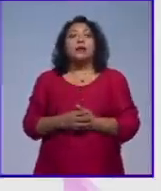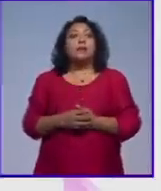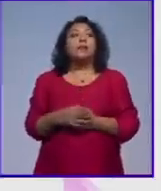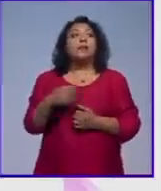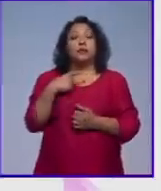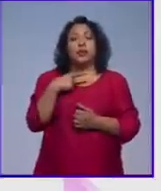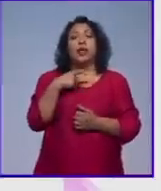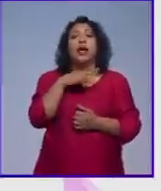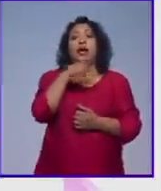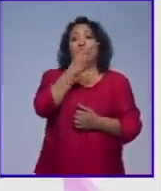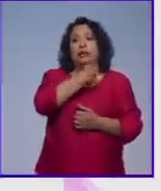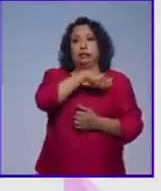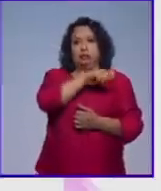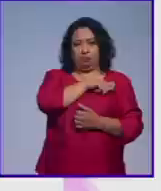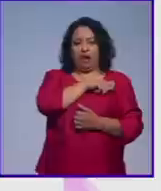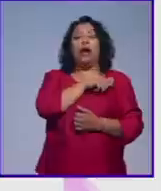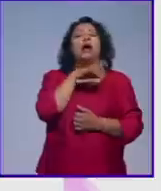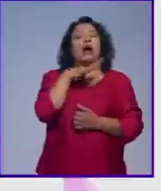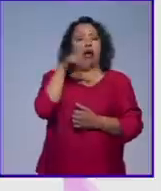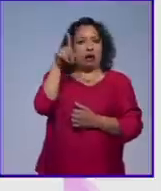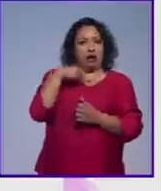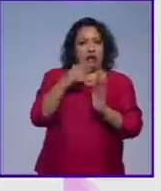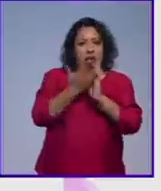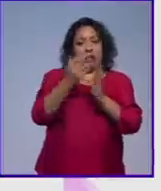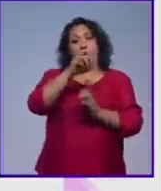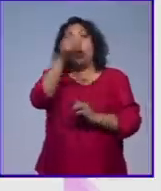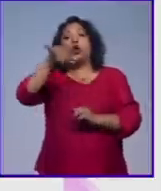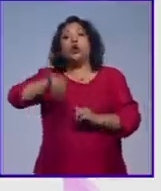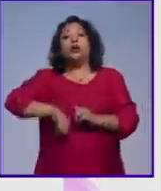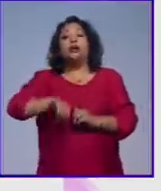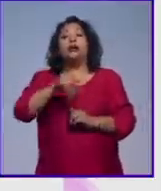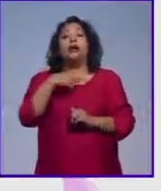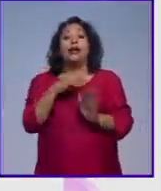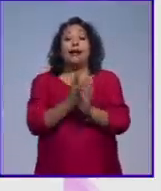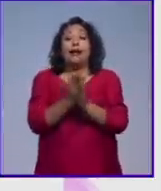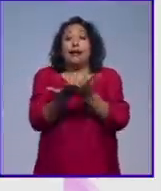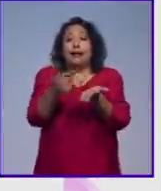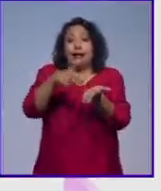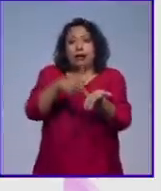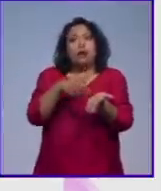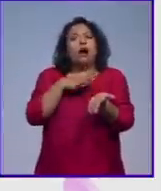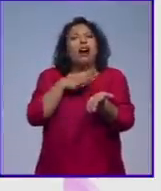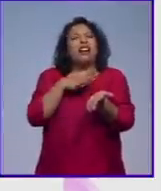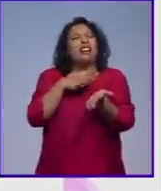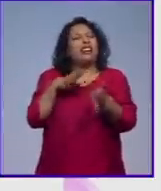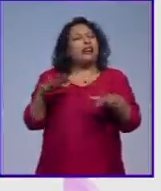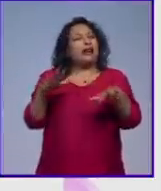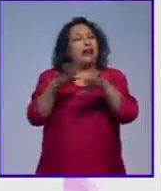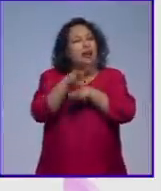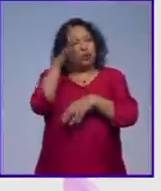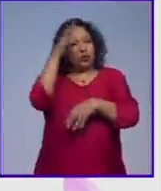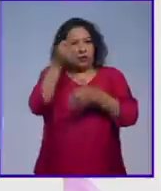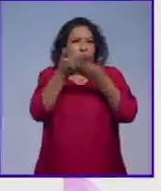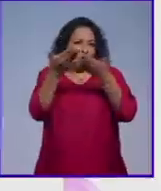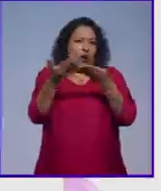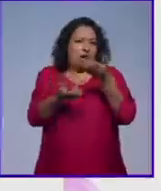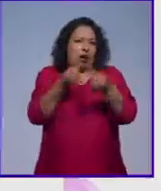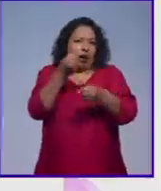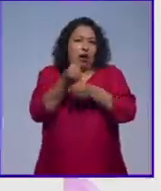El Hoyo Ross en España, pero también una cosa interesante. Un libro que toma un significado distinto en este año,